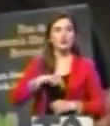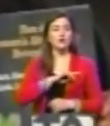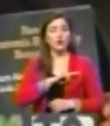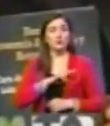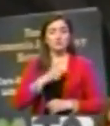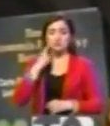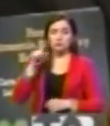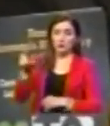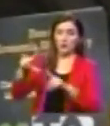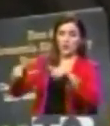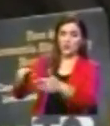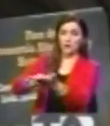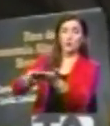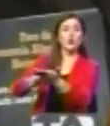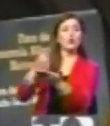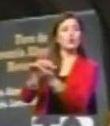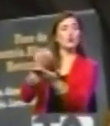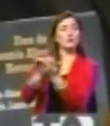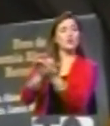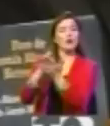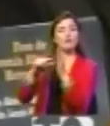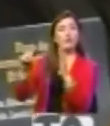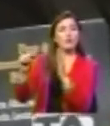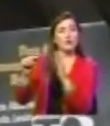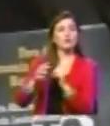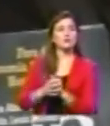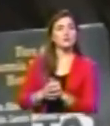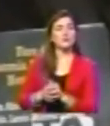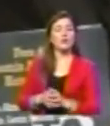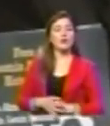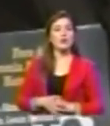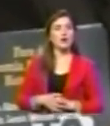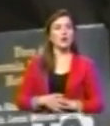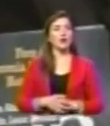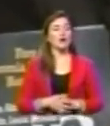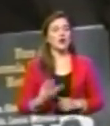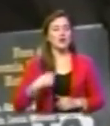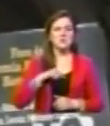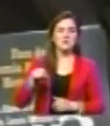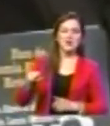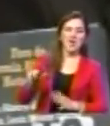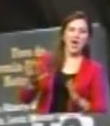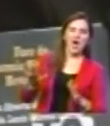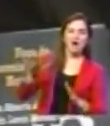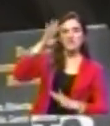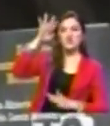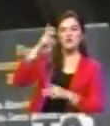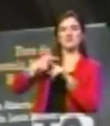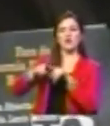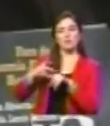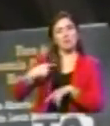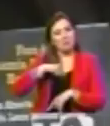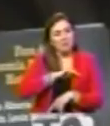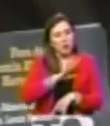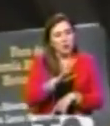Economía y Finanzas Públicas, que pertenece al ámbito neoliberal de la economía. Entonces nosotros ante eso decidimos abrir el espacio del debate desde